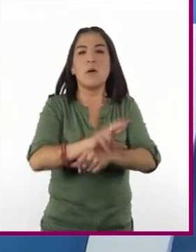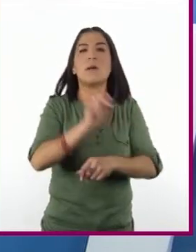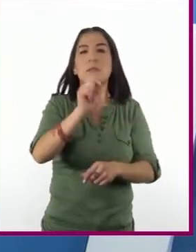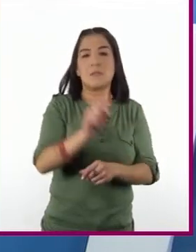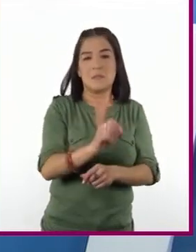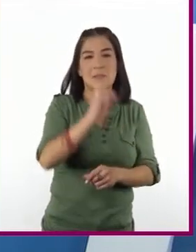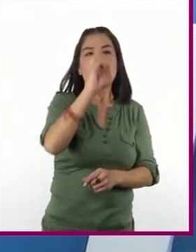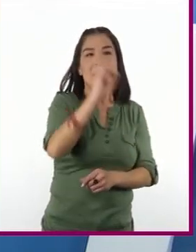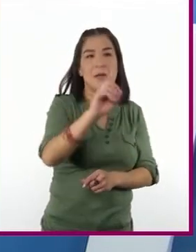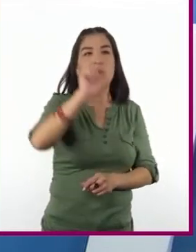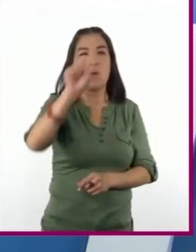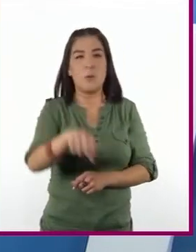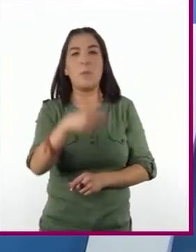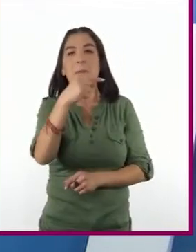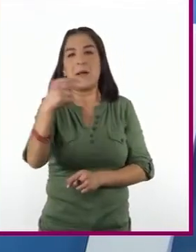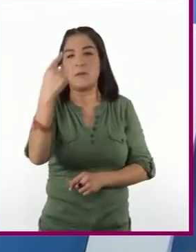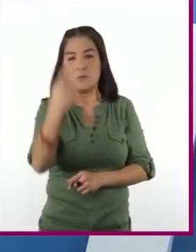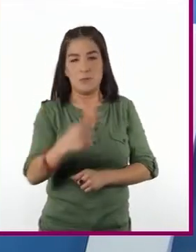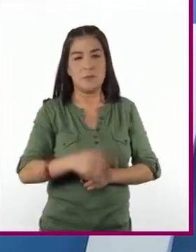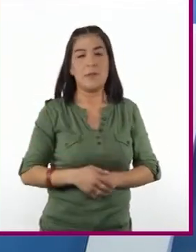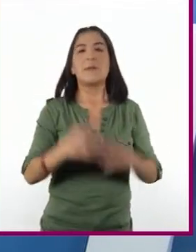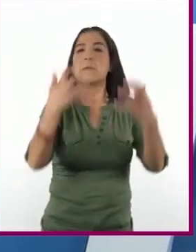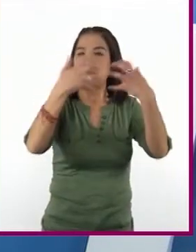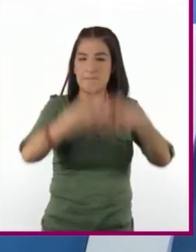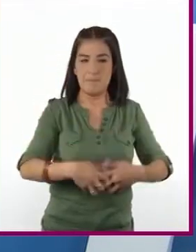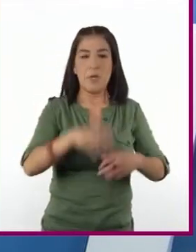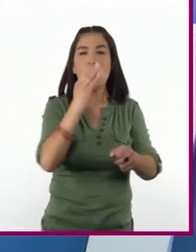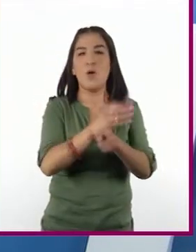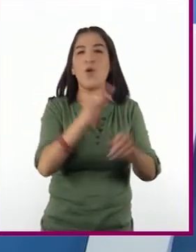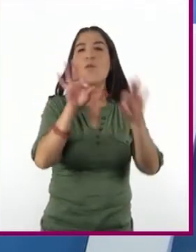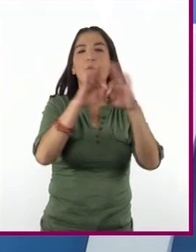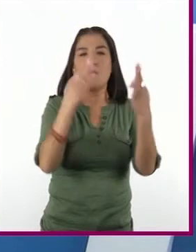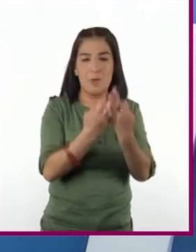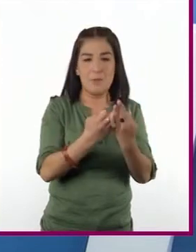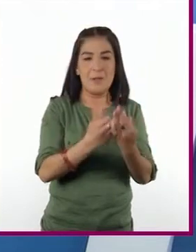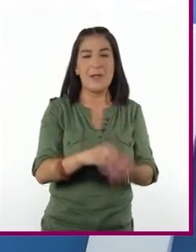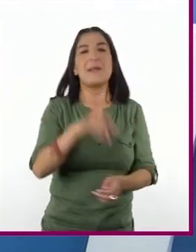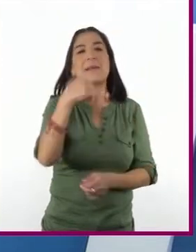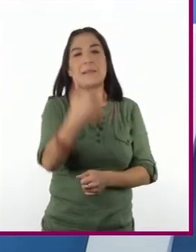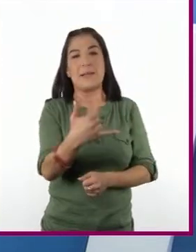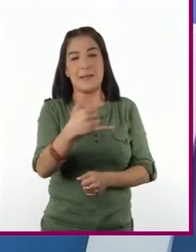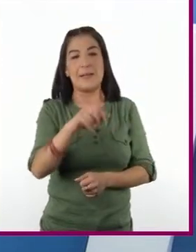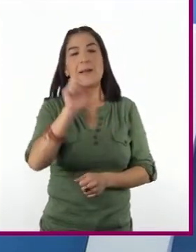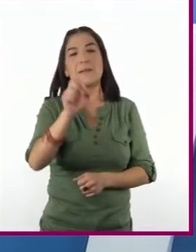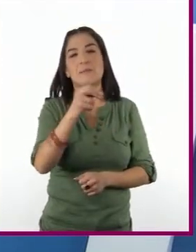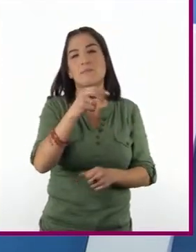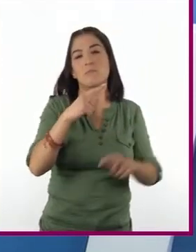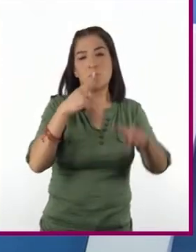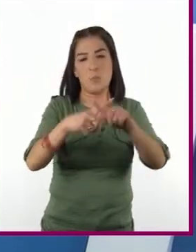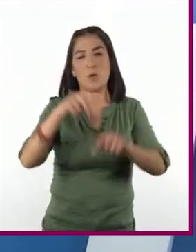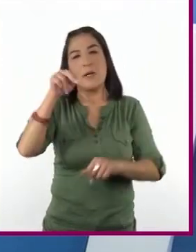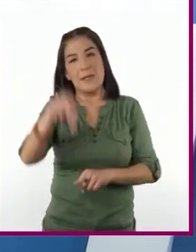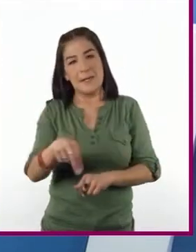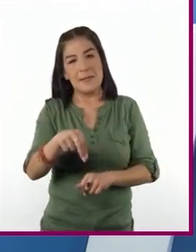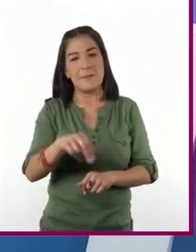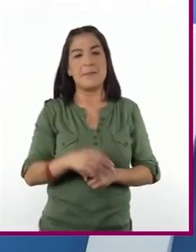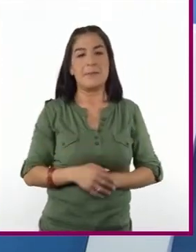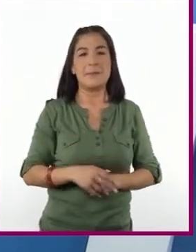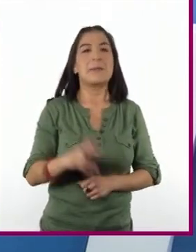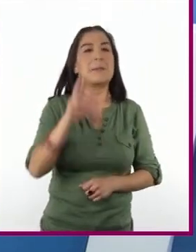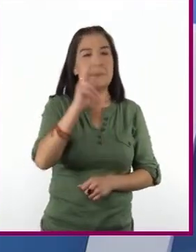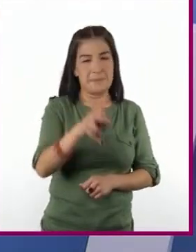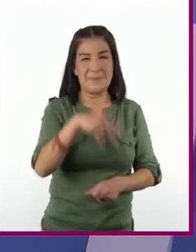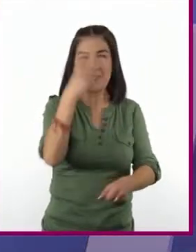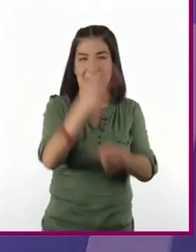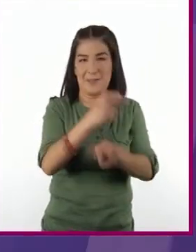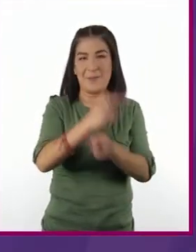menos 1. Sigamos trabajando con las funciones lineales de la forma y igual a m por x más b. Vamos por el segundo